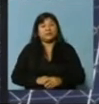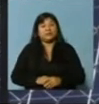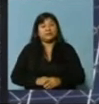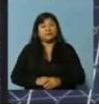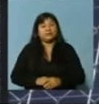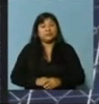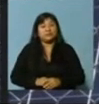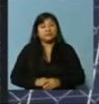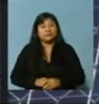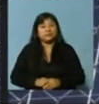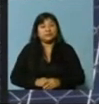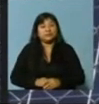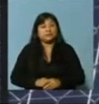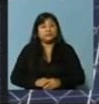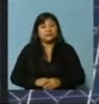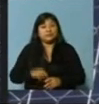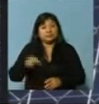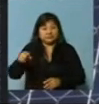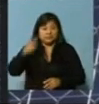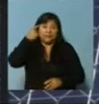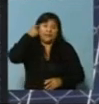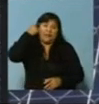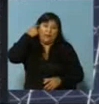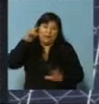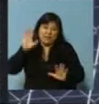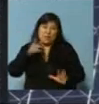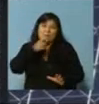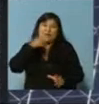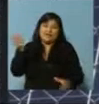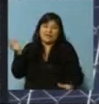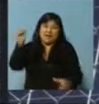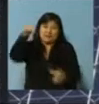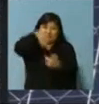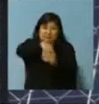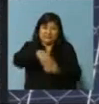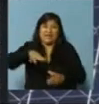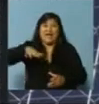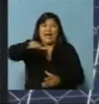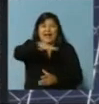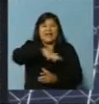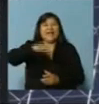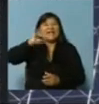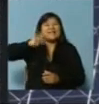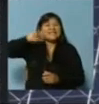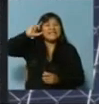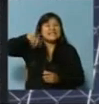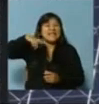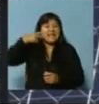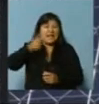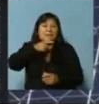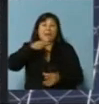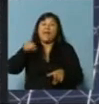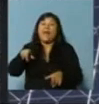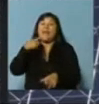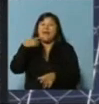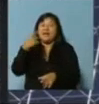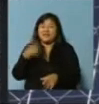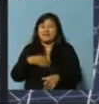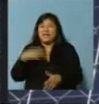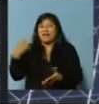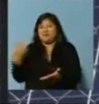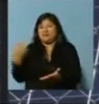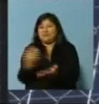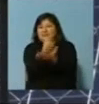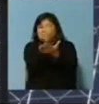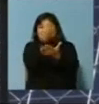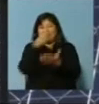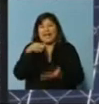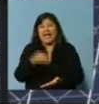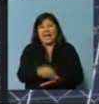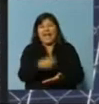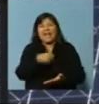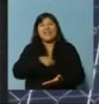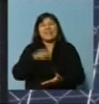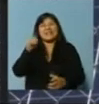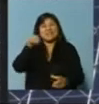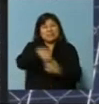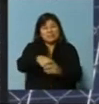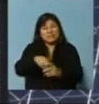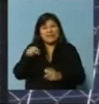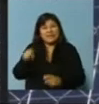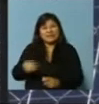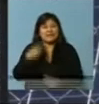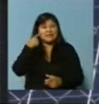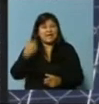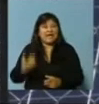yo creo que es un cienegueño, se está acostumbrando a venir a la Ciénaga. Para mí, realmente, como